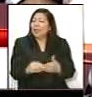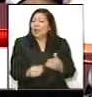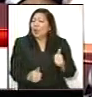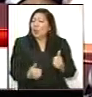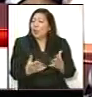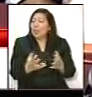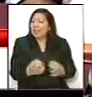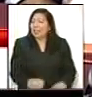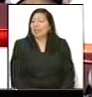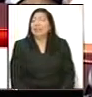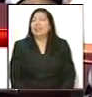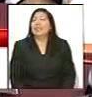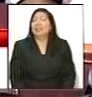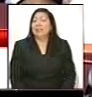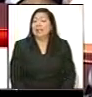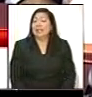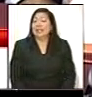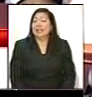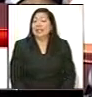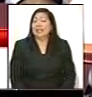quiere finalmente